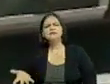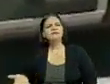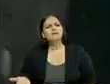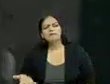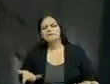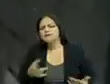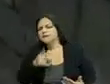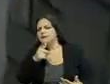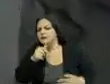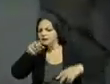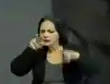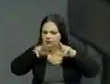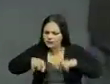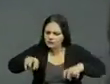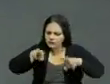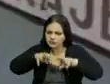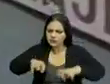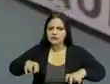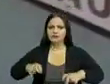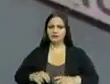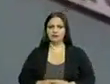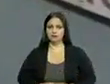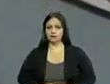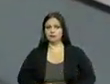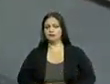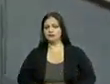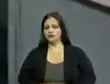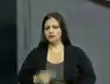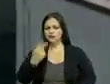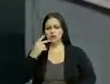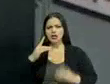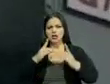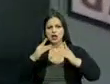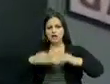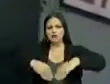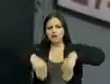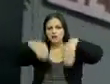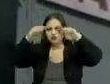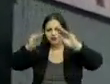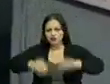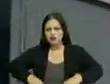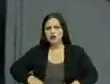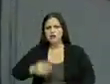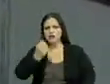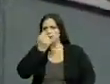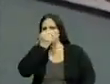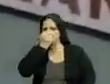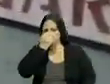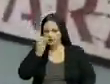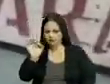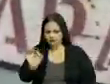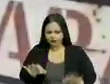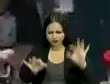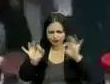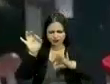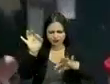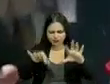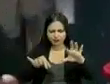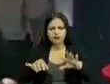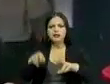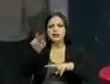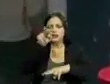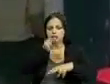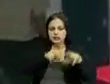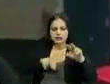caso, como hisopados, sábanas de lo que se encontraba con máculas de coloración rojiza, para posterior los